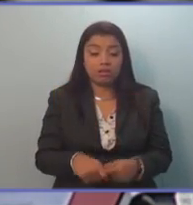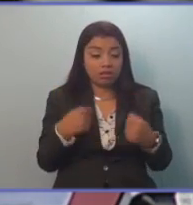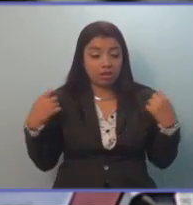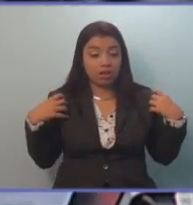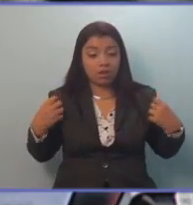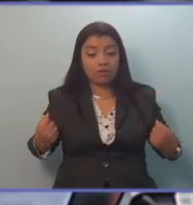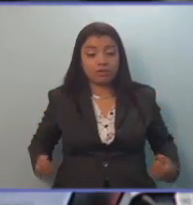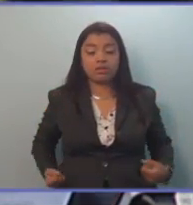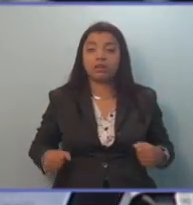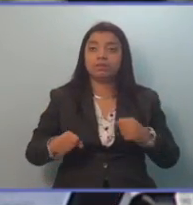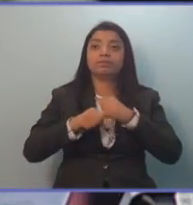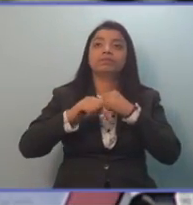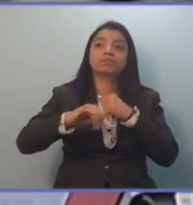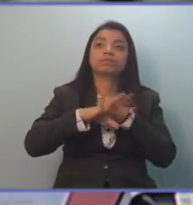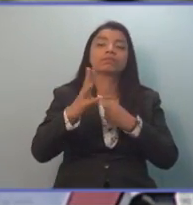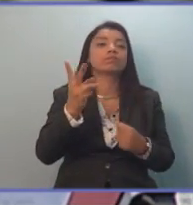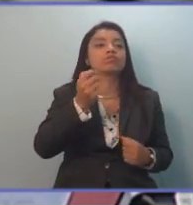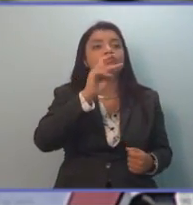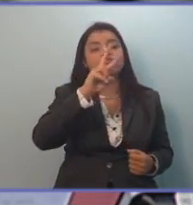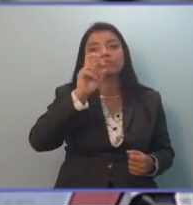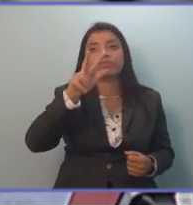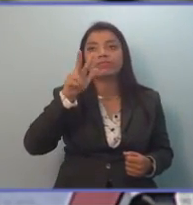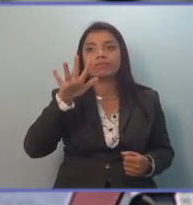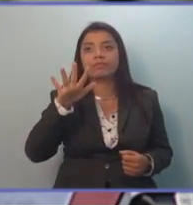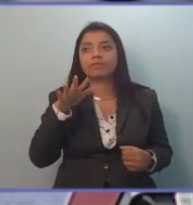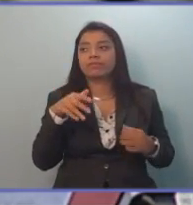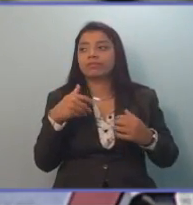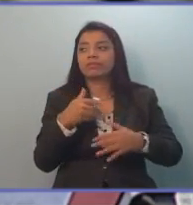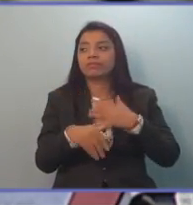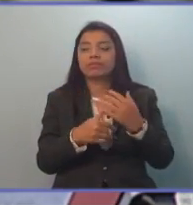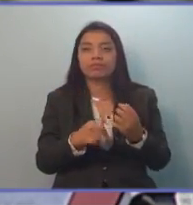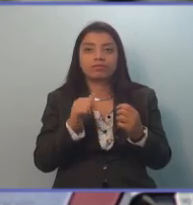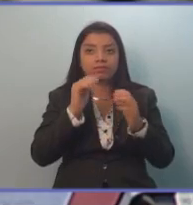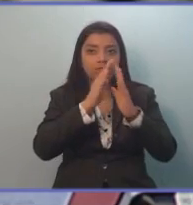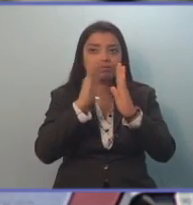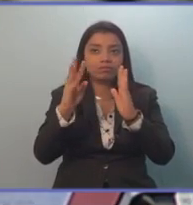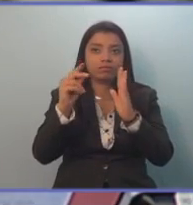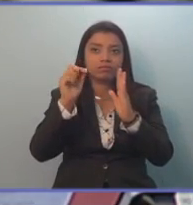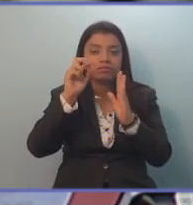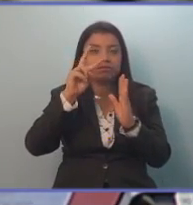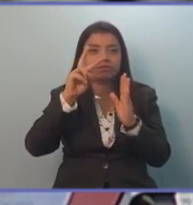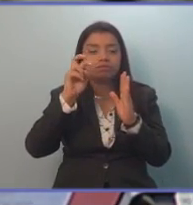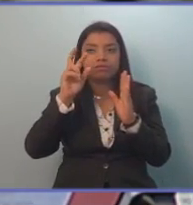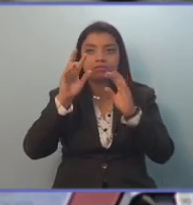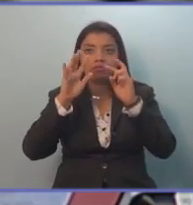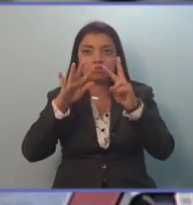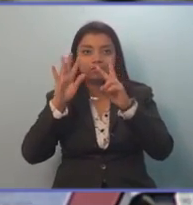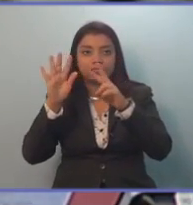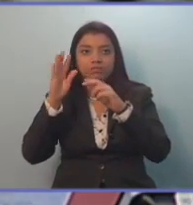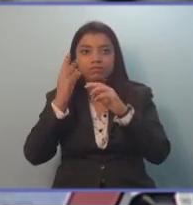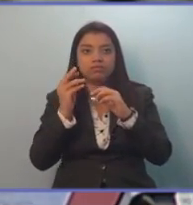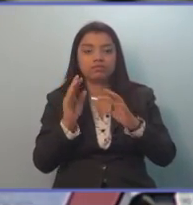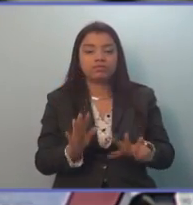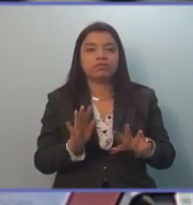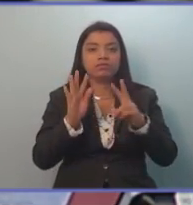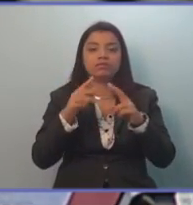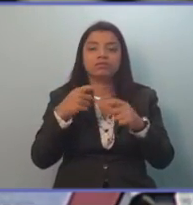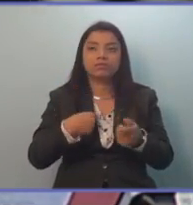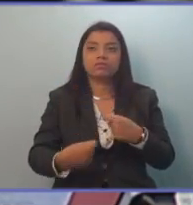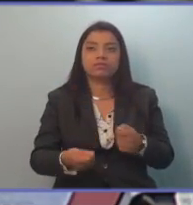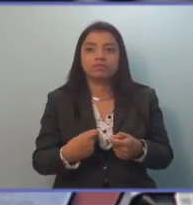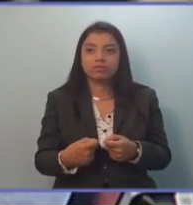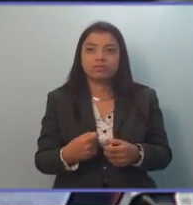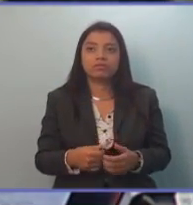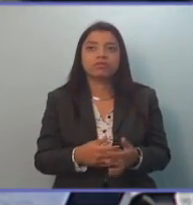número 235, tomo 377, del 17 de diciembre del mismo año,